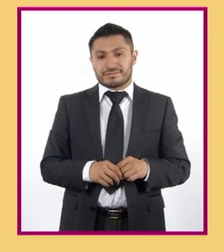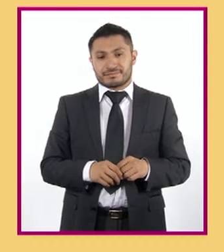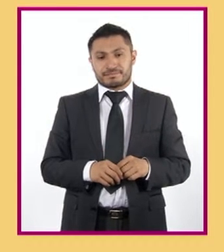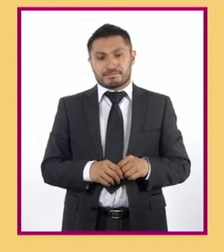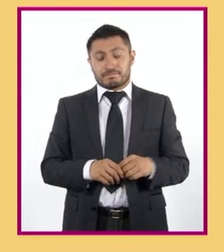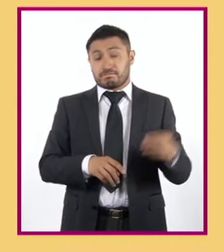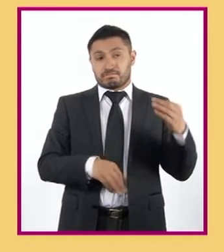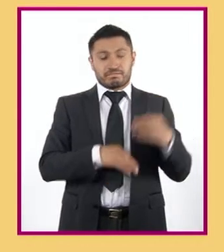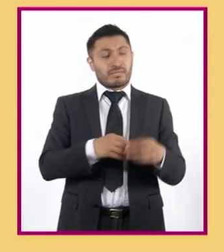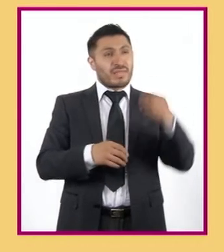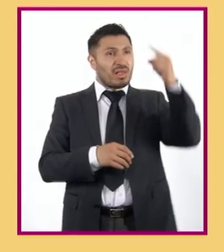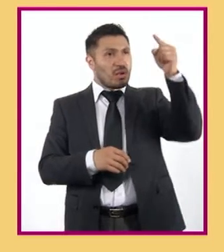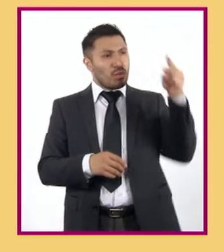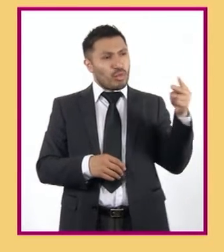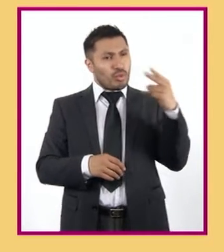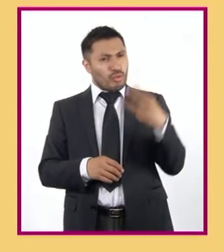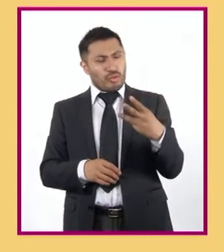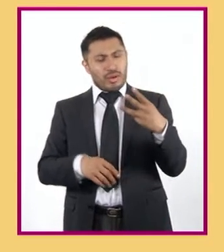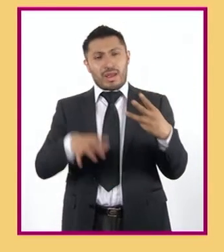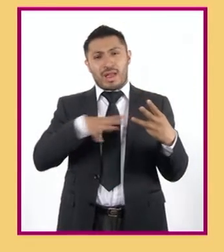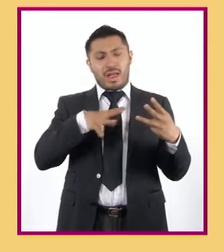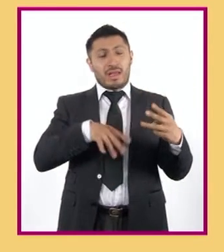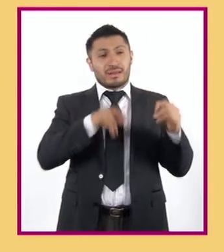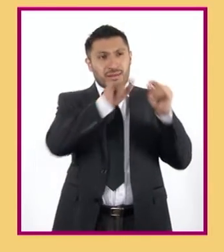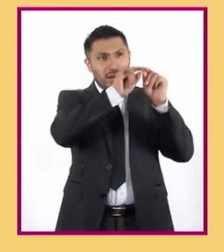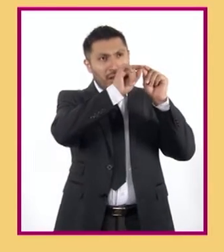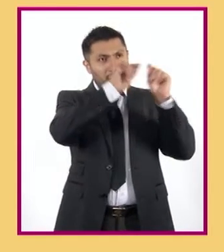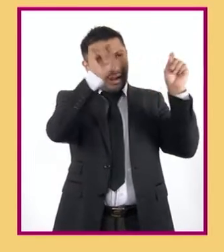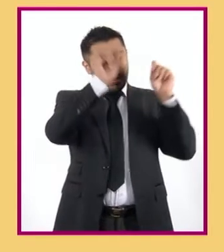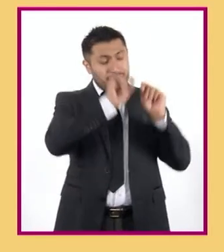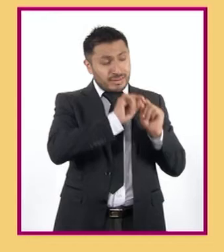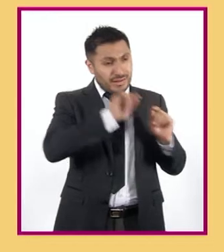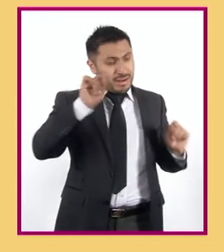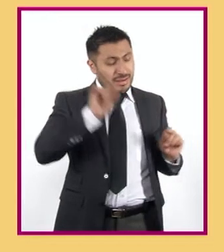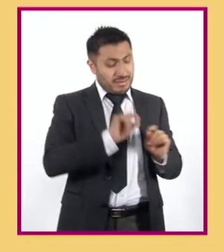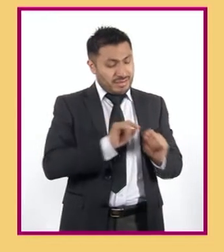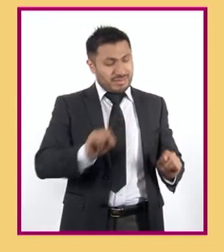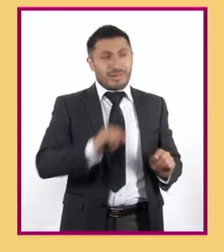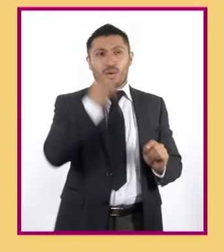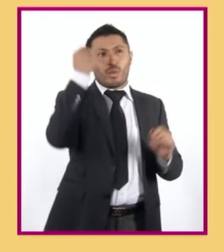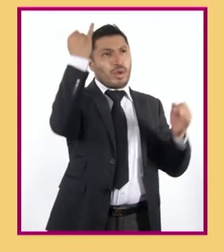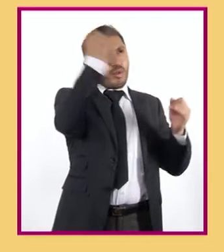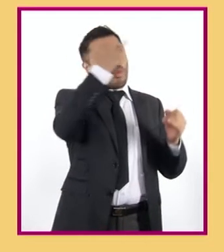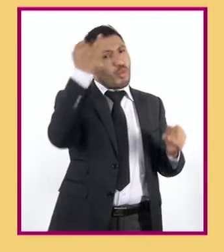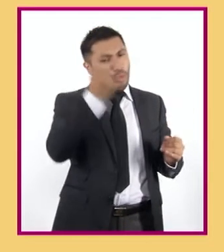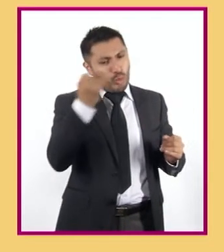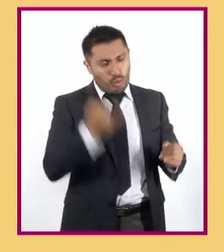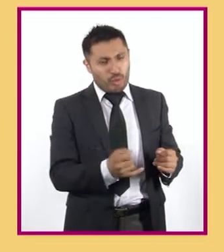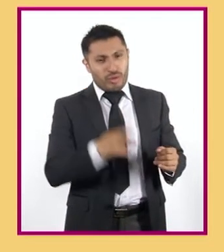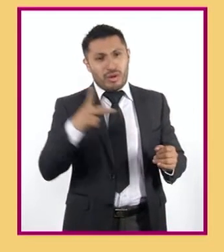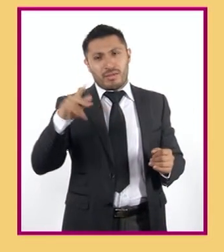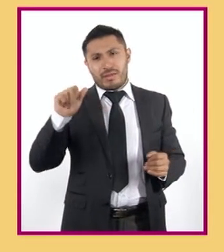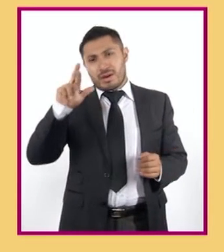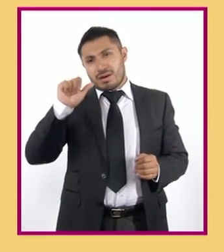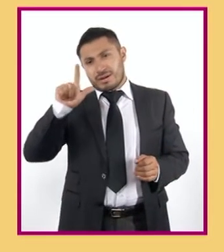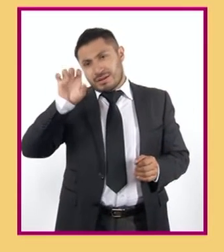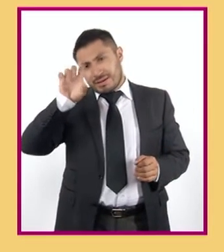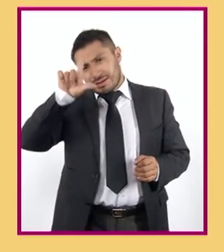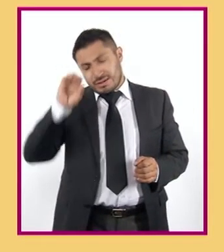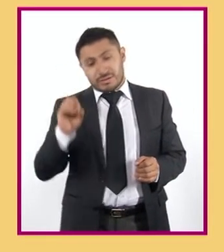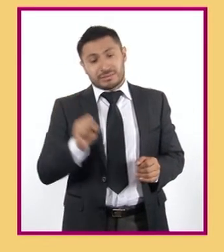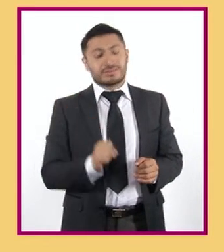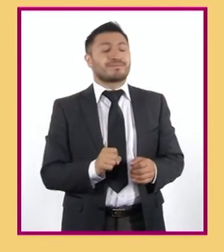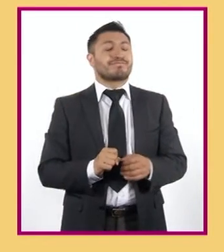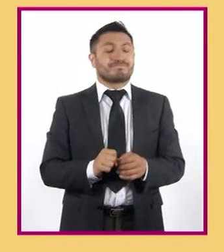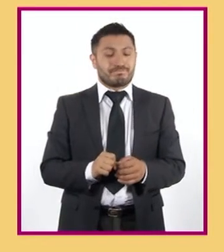Todos los puntos del triángulo describen trayectorias que son segmentos iguales y paralelos entre sí. Como podrán